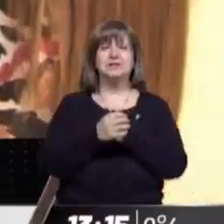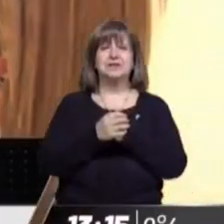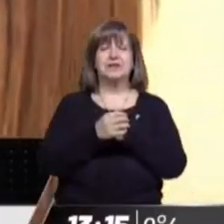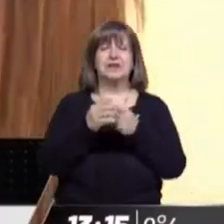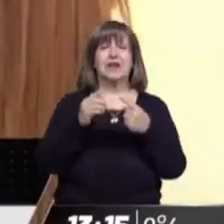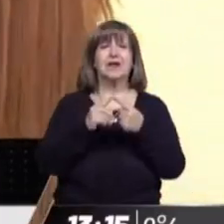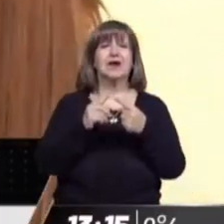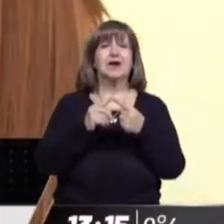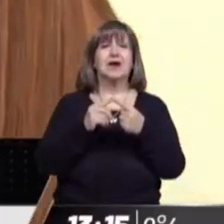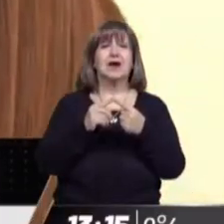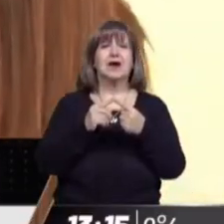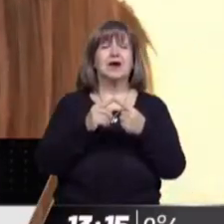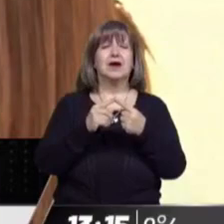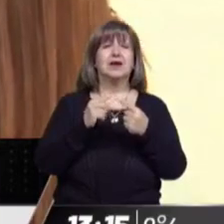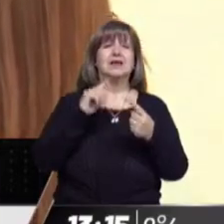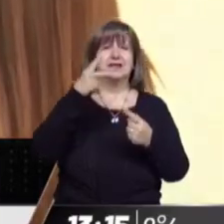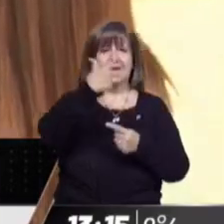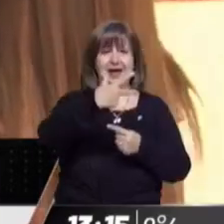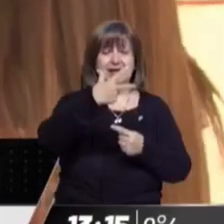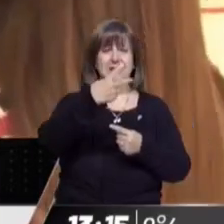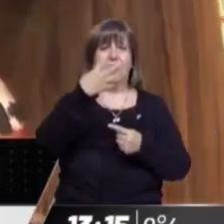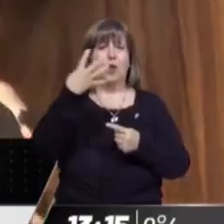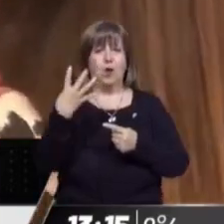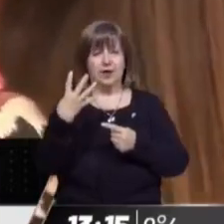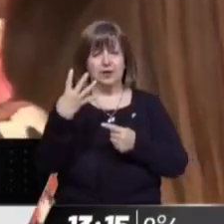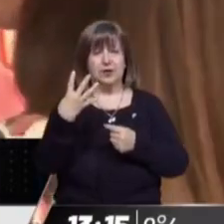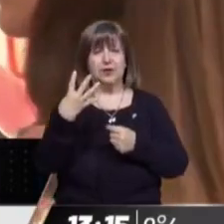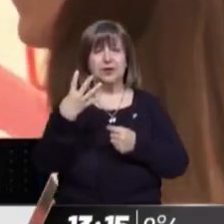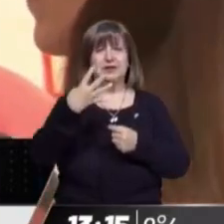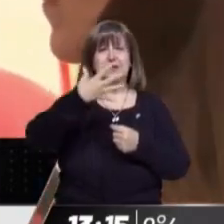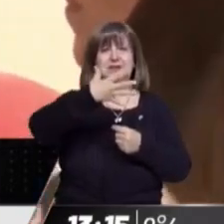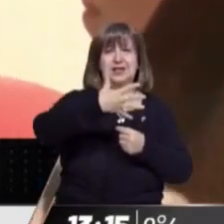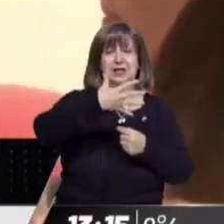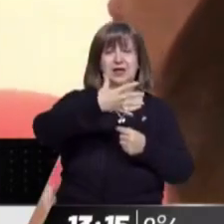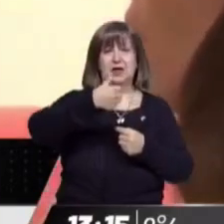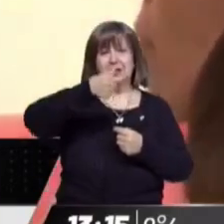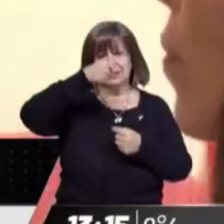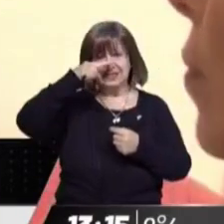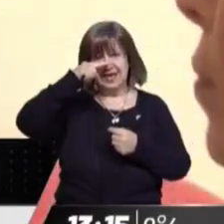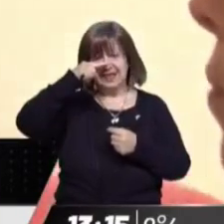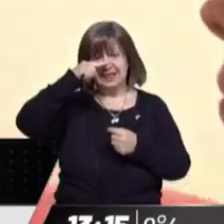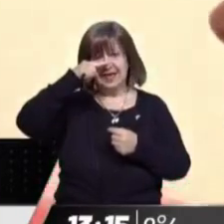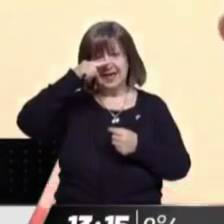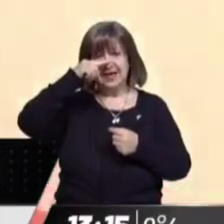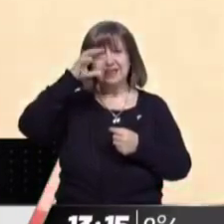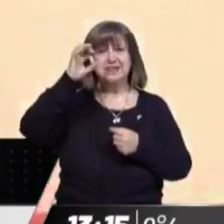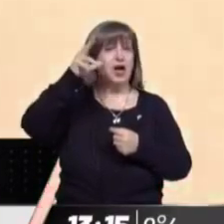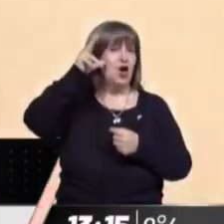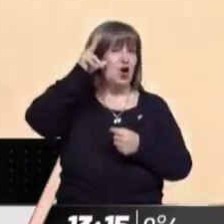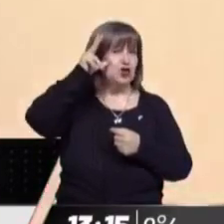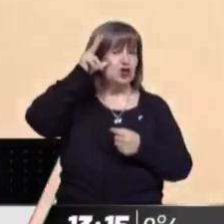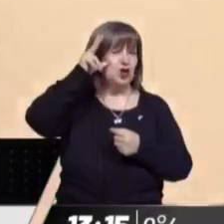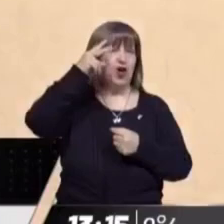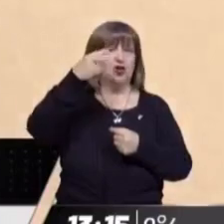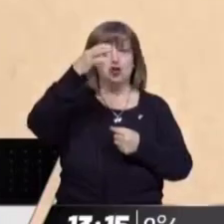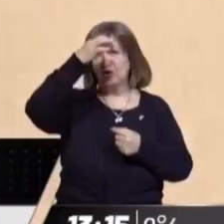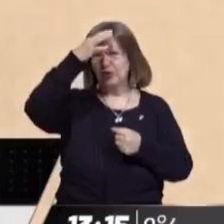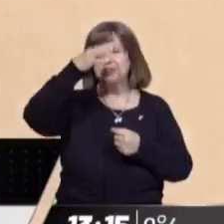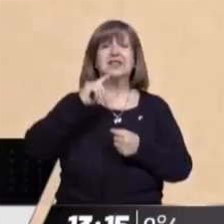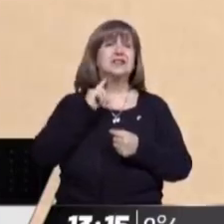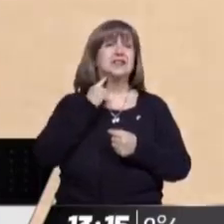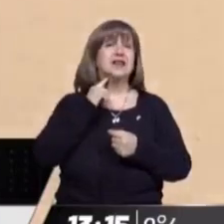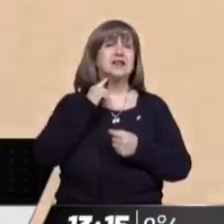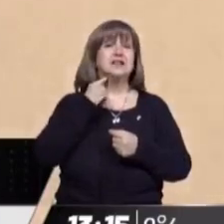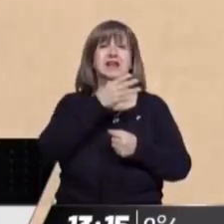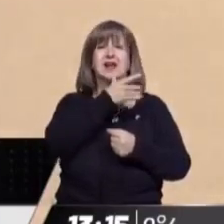Son el número 3, el 4, el 5, el 7, el 08, el 12, el